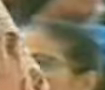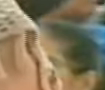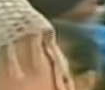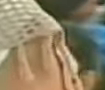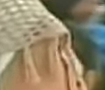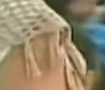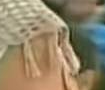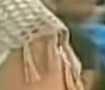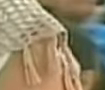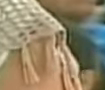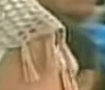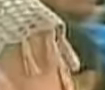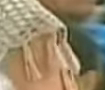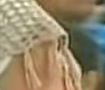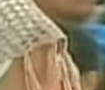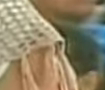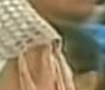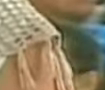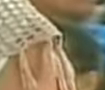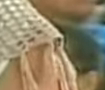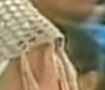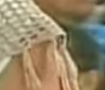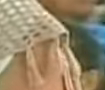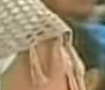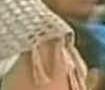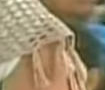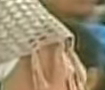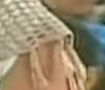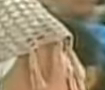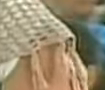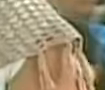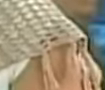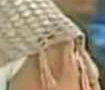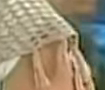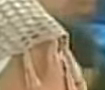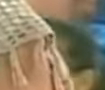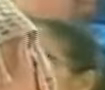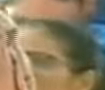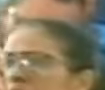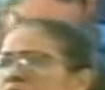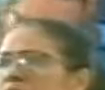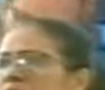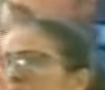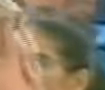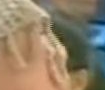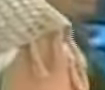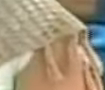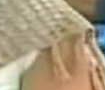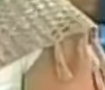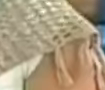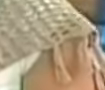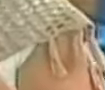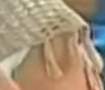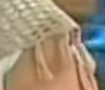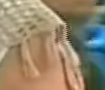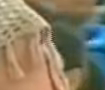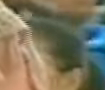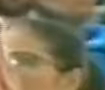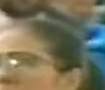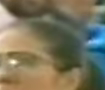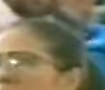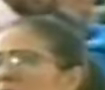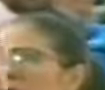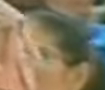flagrancia. Pues para un ecocidio tienen que haber figuras similares. La legislación tiene